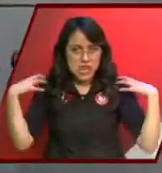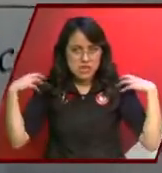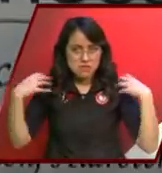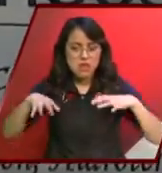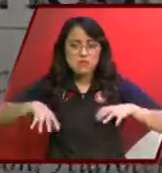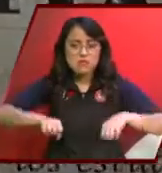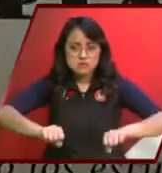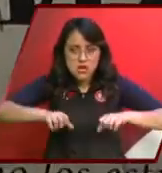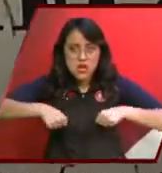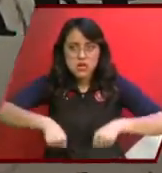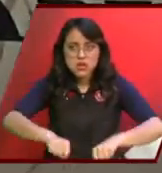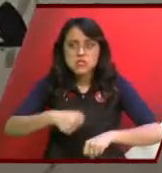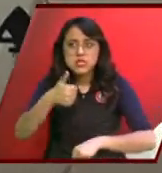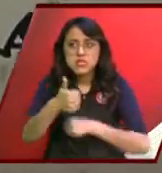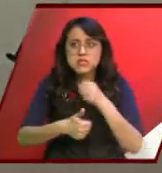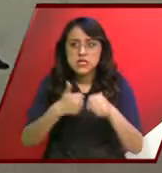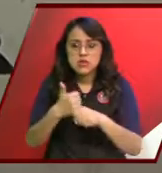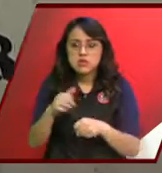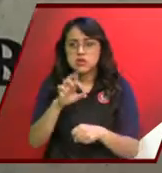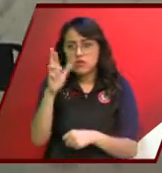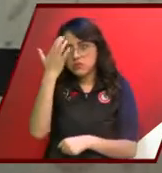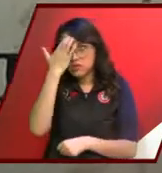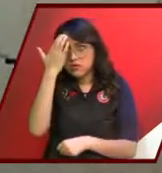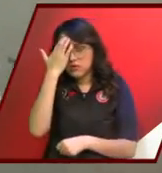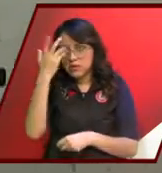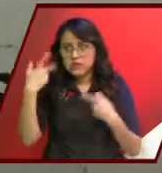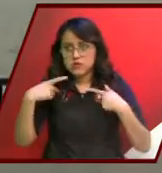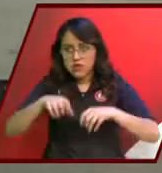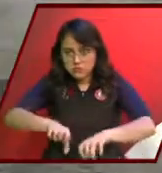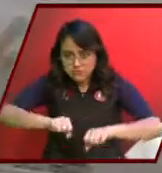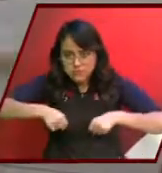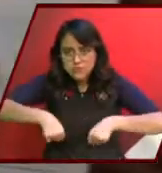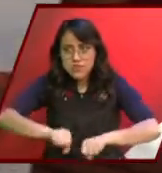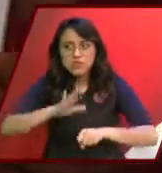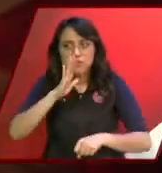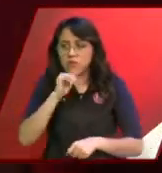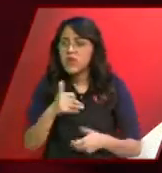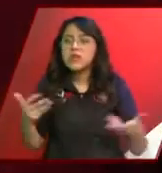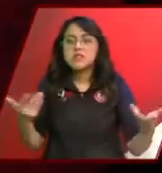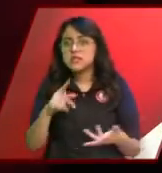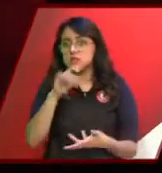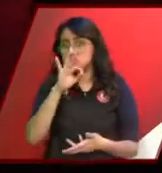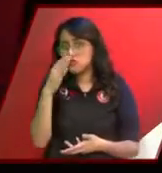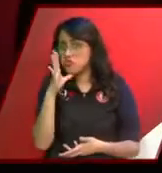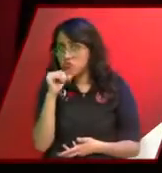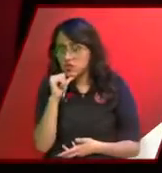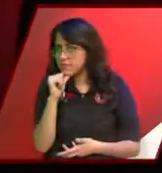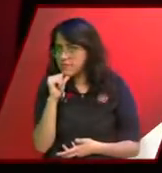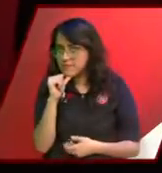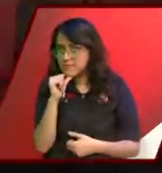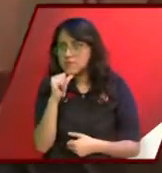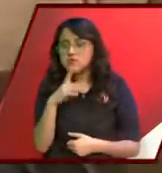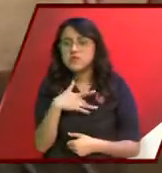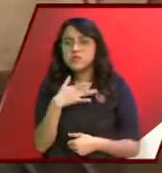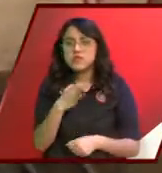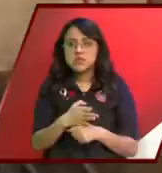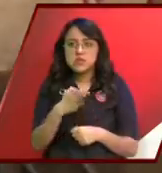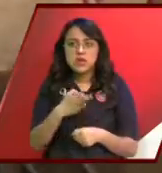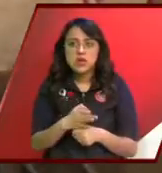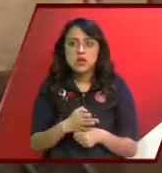Desde hace 6 años tiene reconocimientos y diplomas como masajista, pero no puede ejercer al 100%. Yo estoy tratando